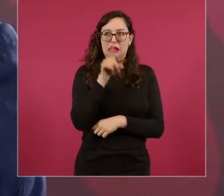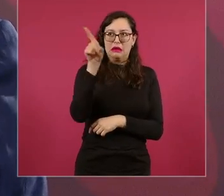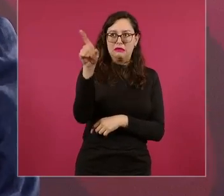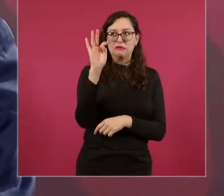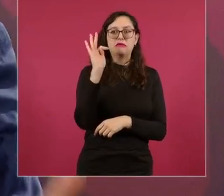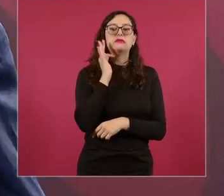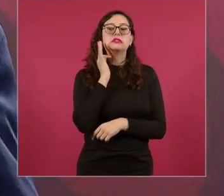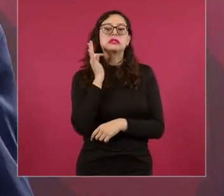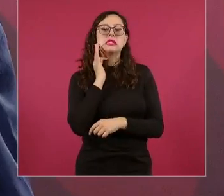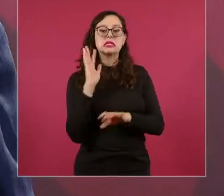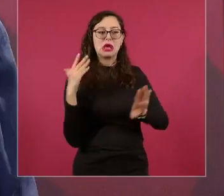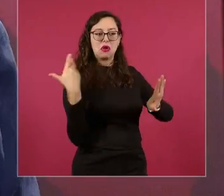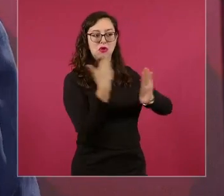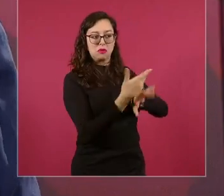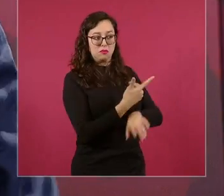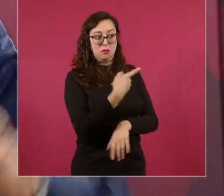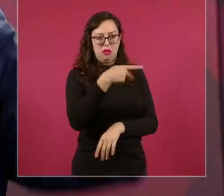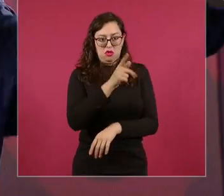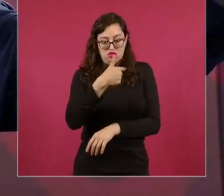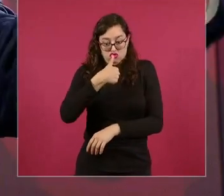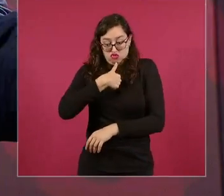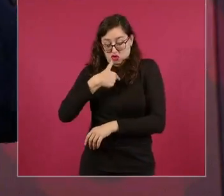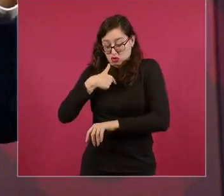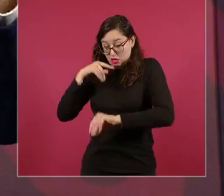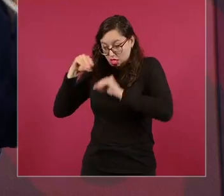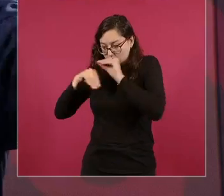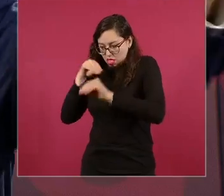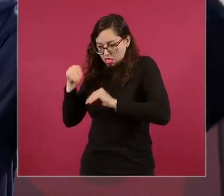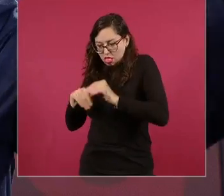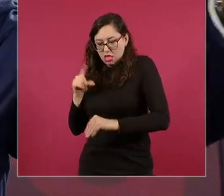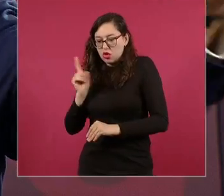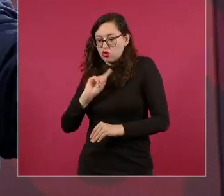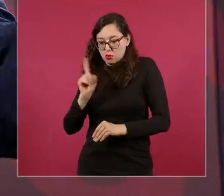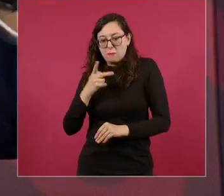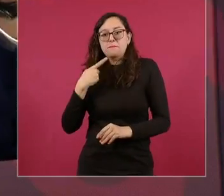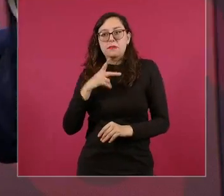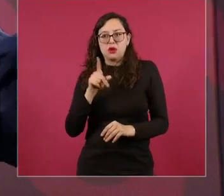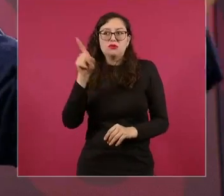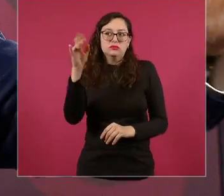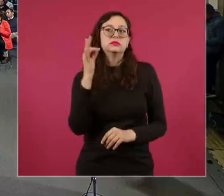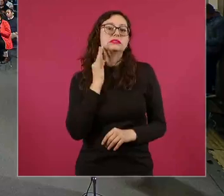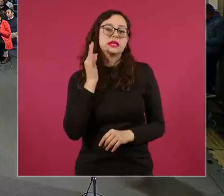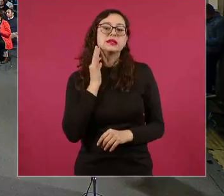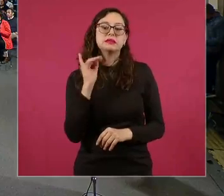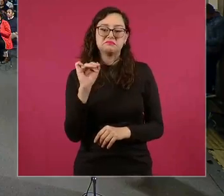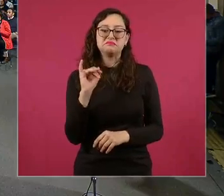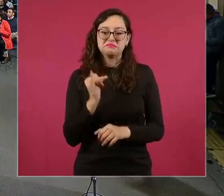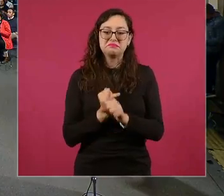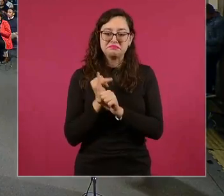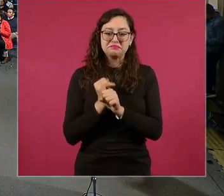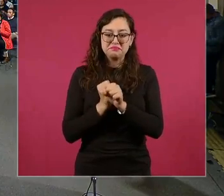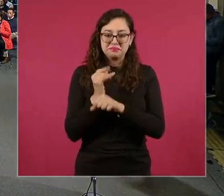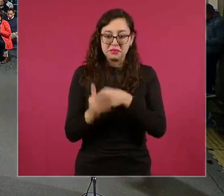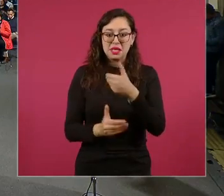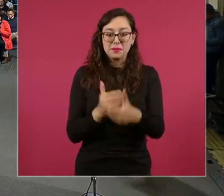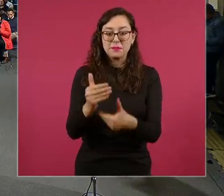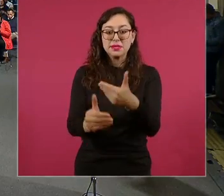que no era un asunto de nosotros, pero que sí estaba abierta la investigación. Porque